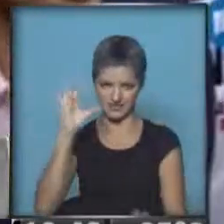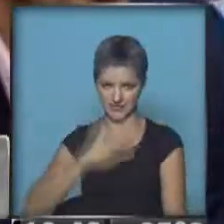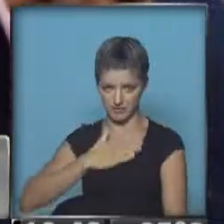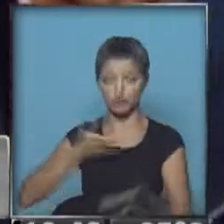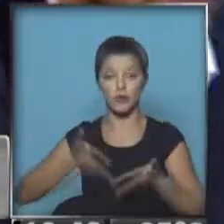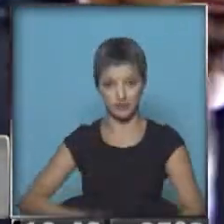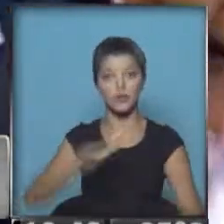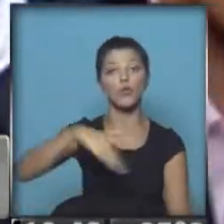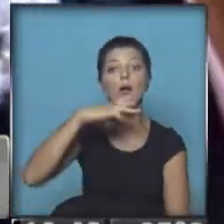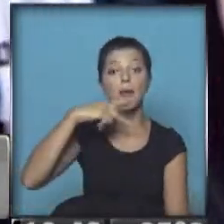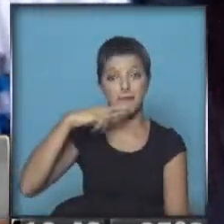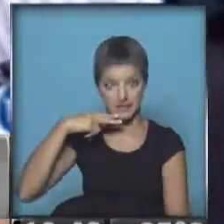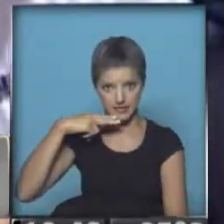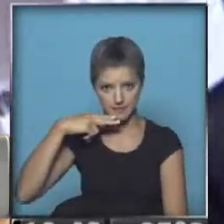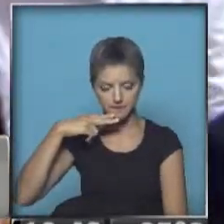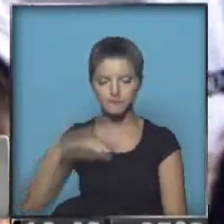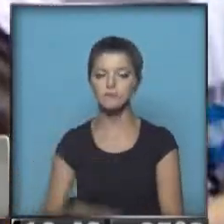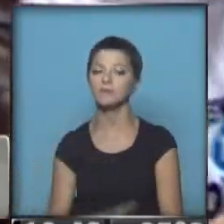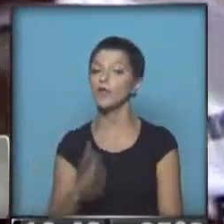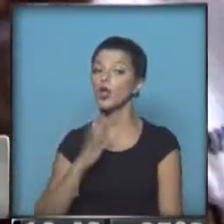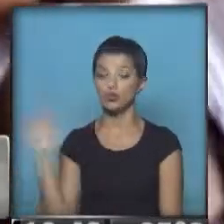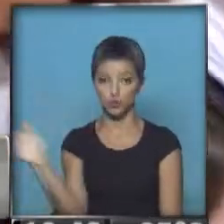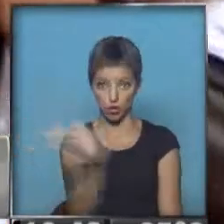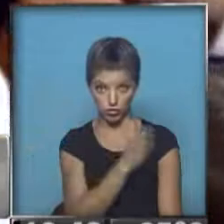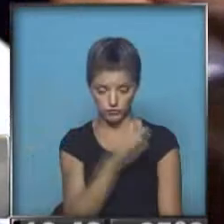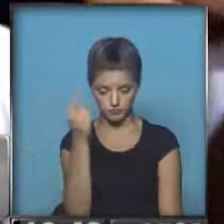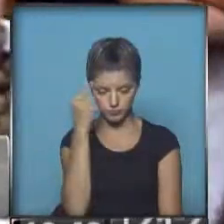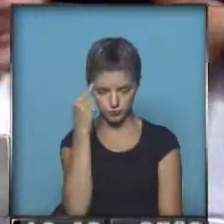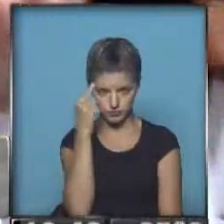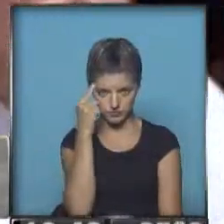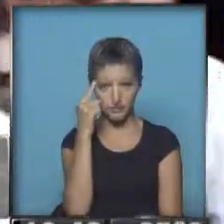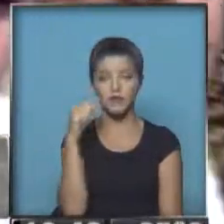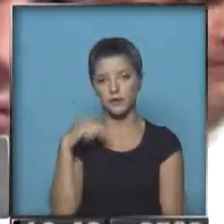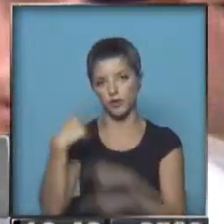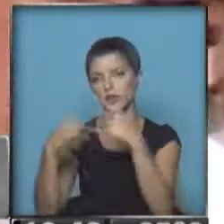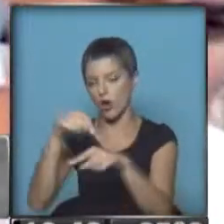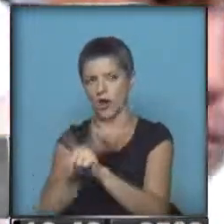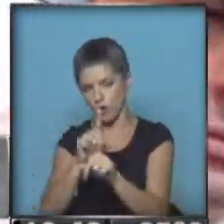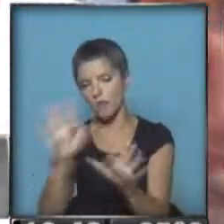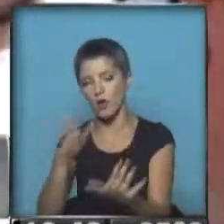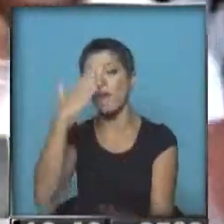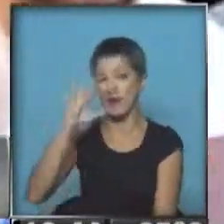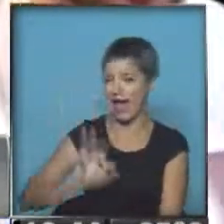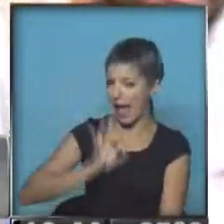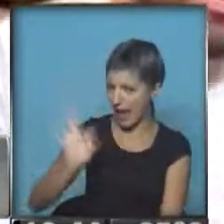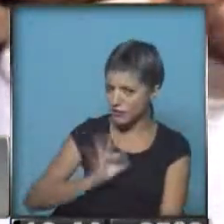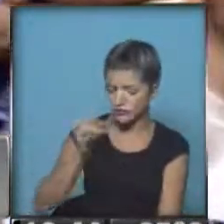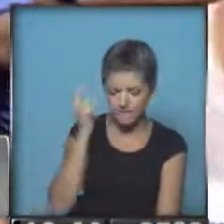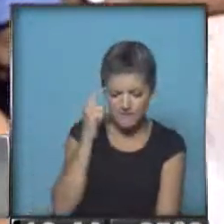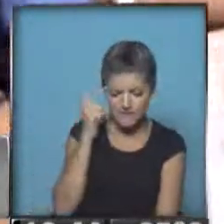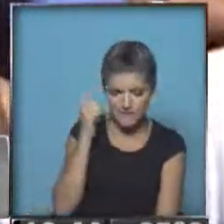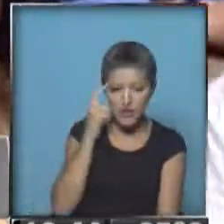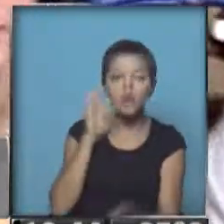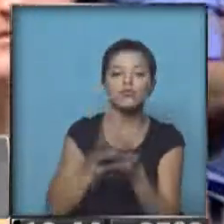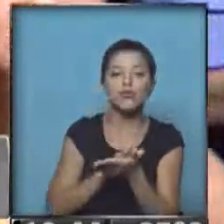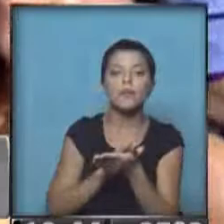en La Plata, todos teníamos, y siguen, ahora afortunadamente no ya, pero durante mucho tiempo tuvieron en la memoria lo que